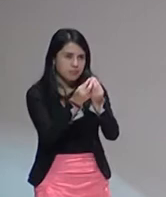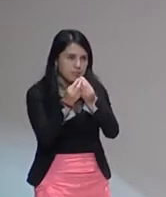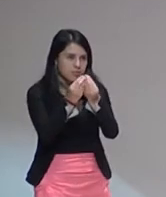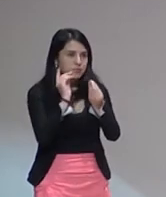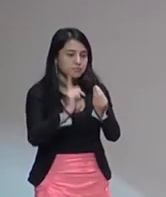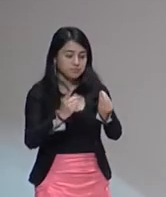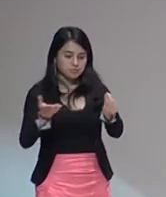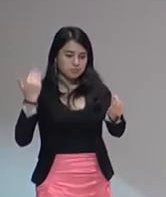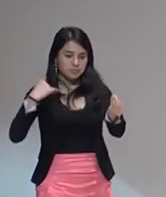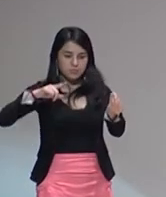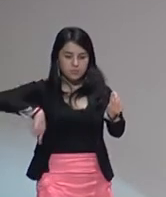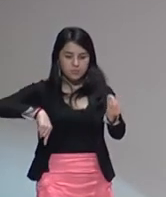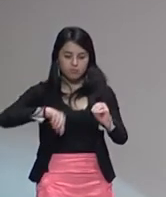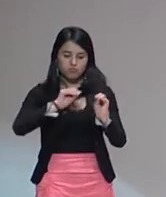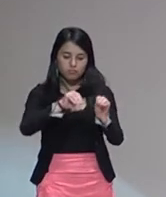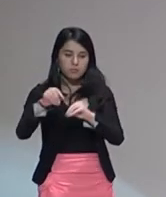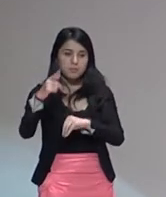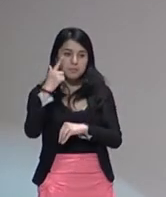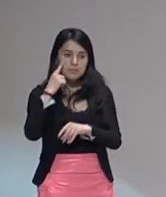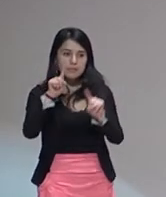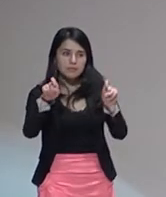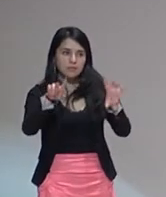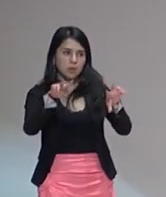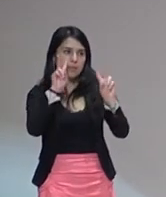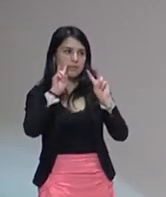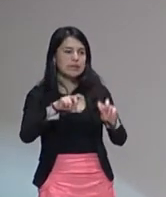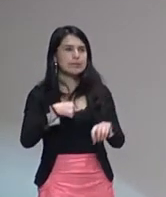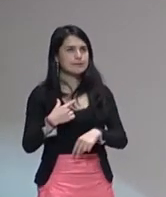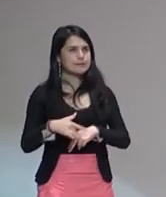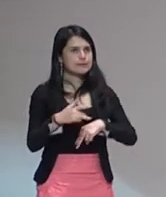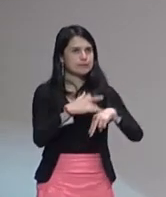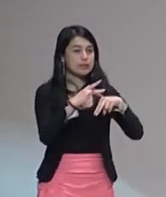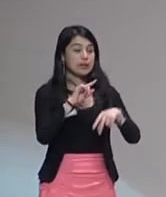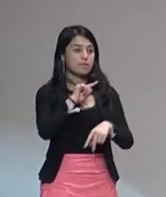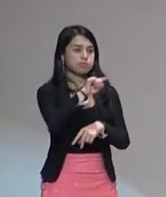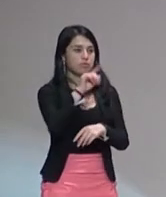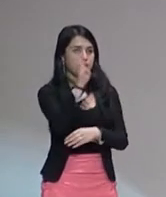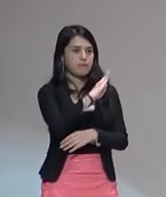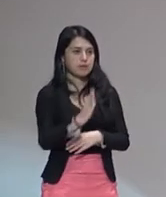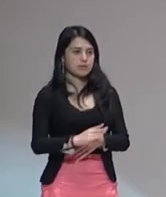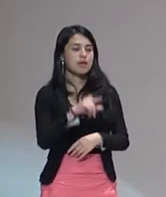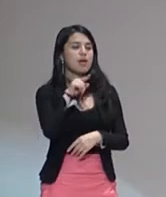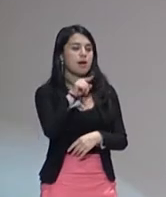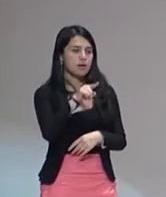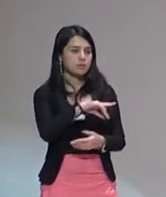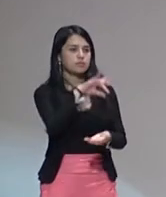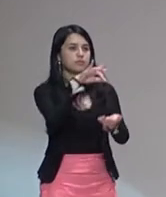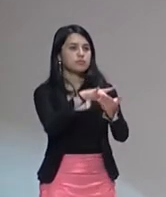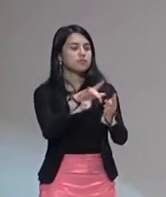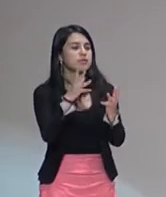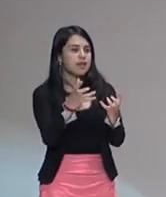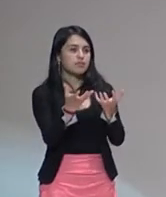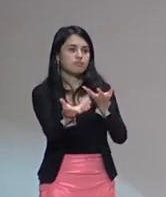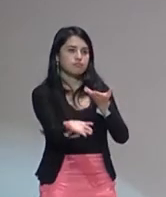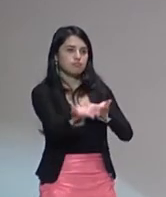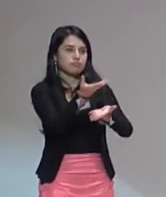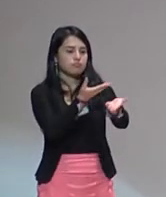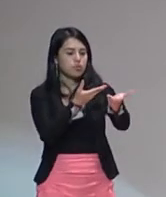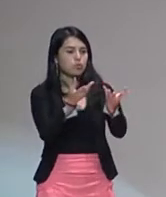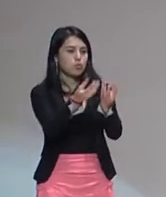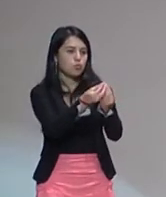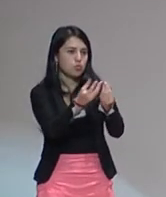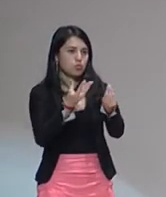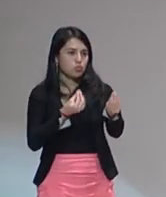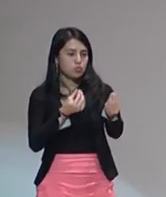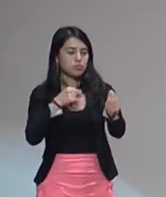escuela venía motivado con el tema de la investigación, y allá está haciendo precisamente un intercambio con un grupo de investigación